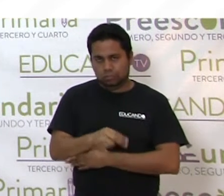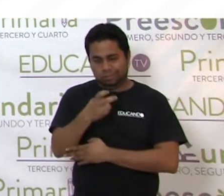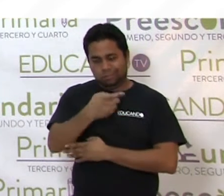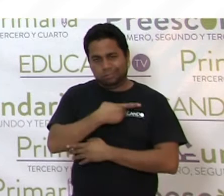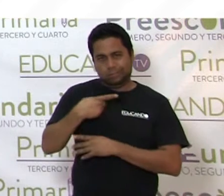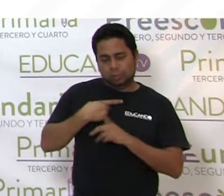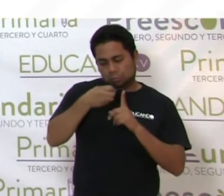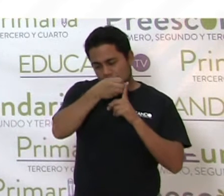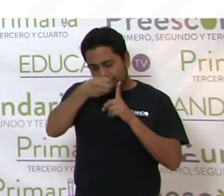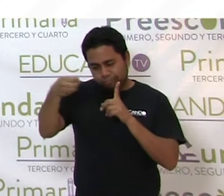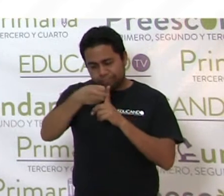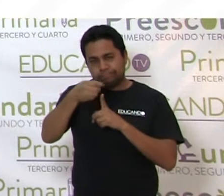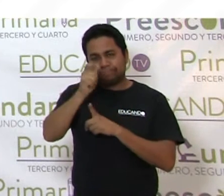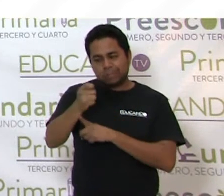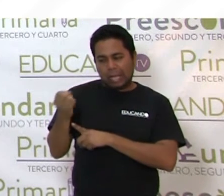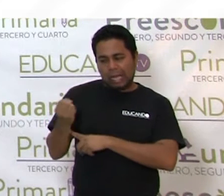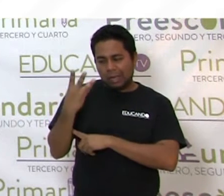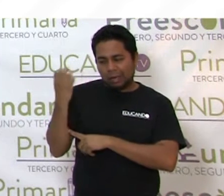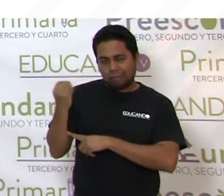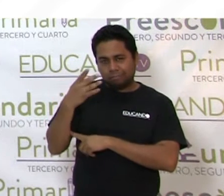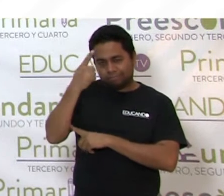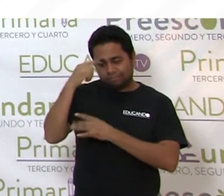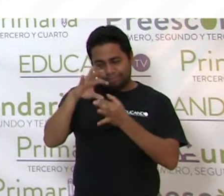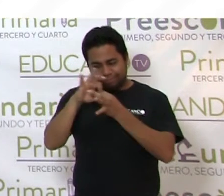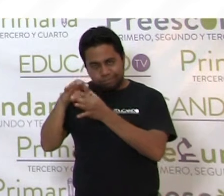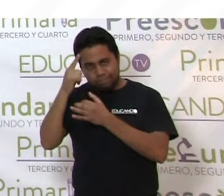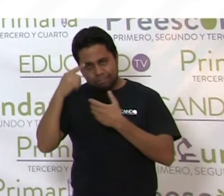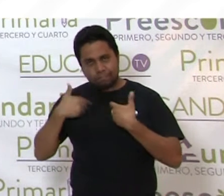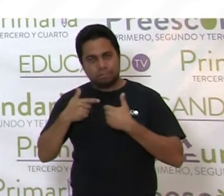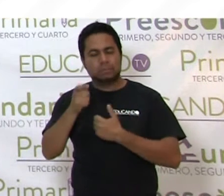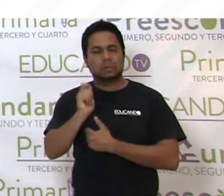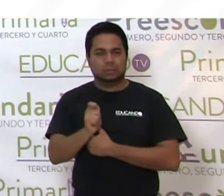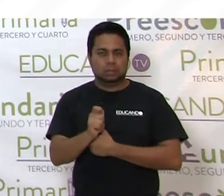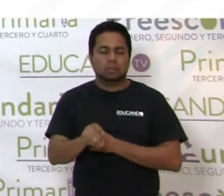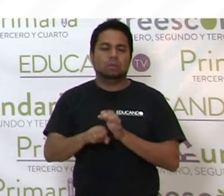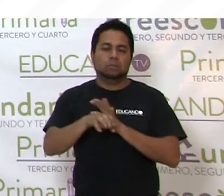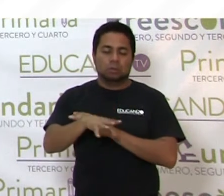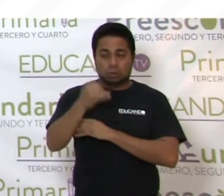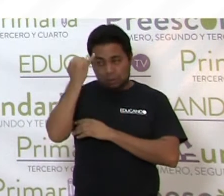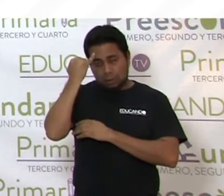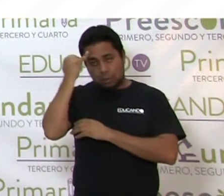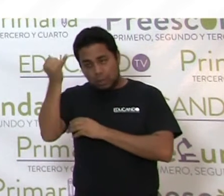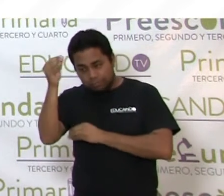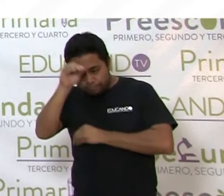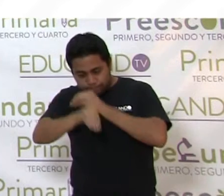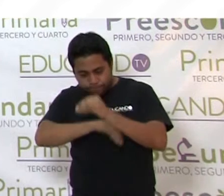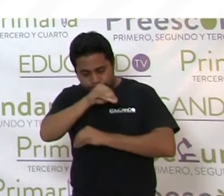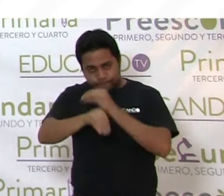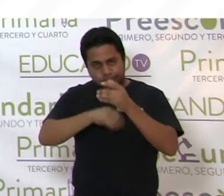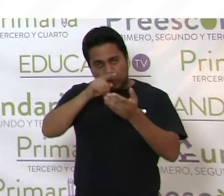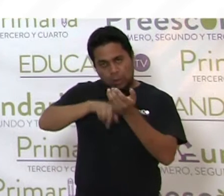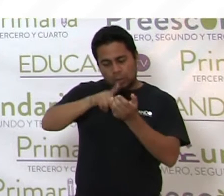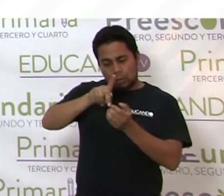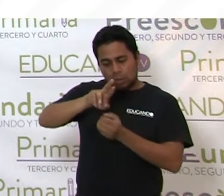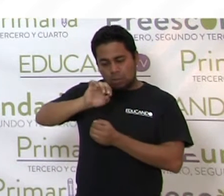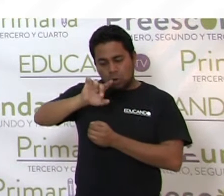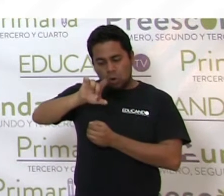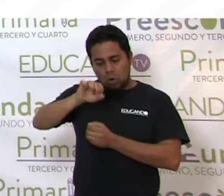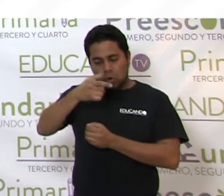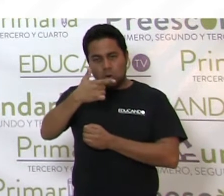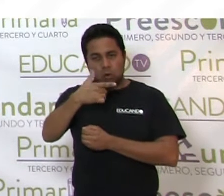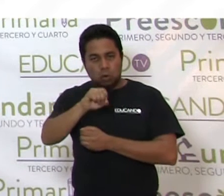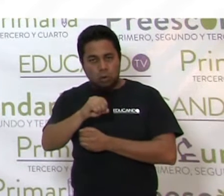orden expositivo lógico para su comprensión. Esto quiere decir que las ideas en el prólogo no pueden estar